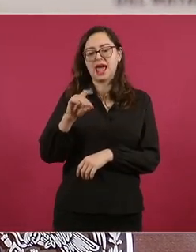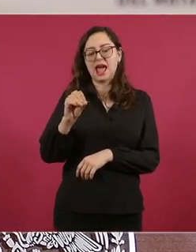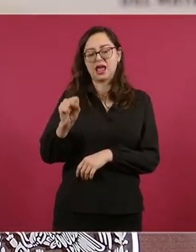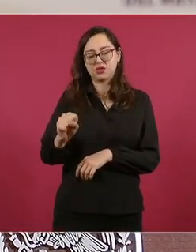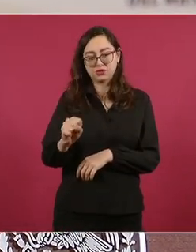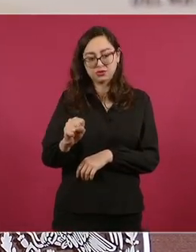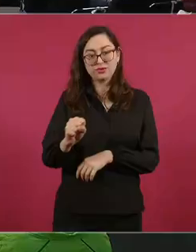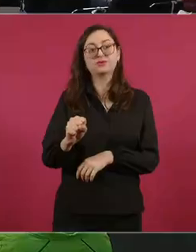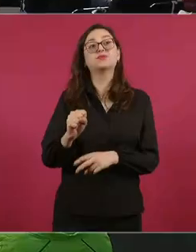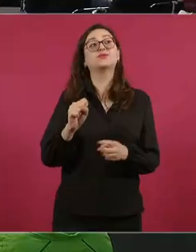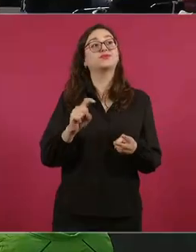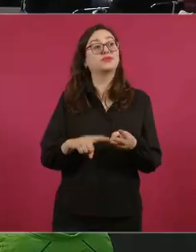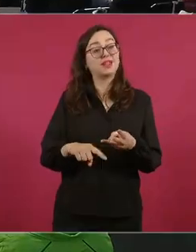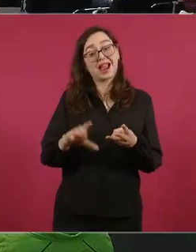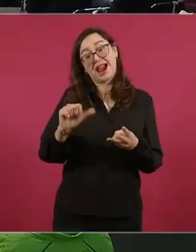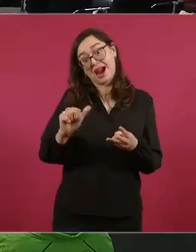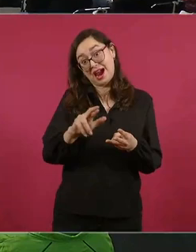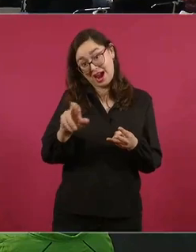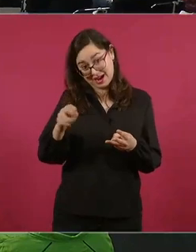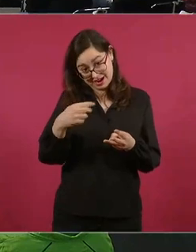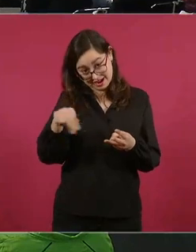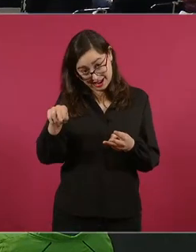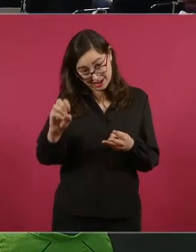de Carreño Carlón.